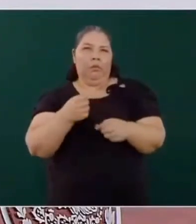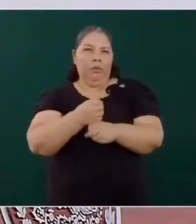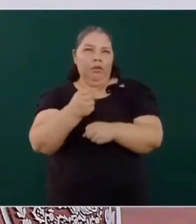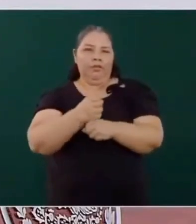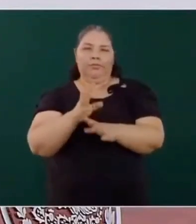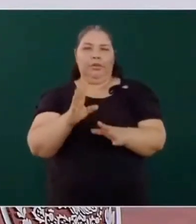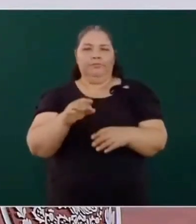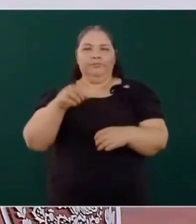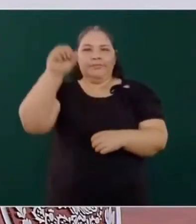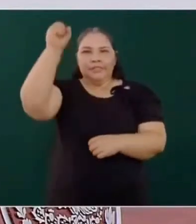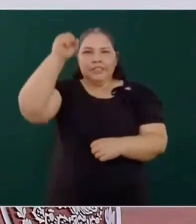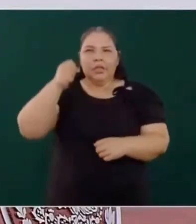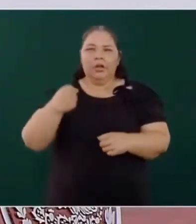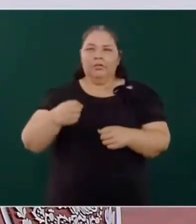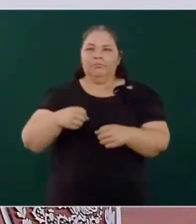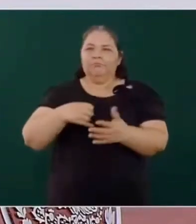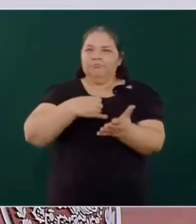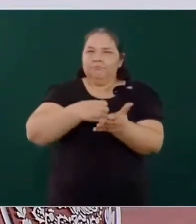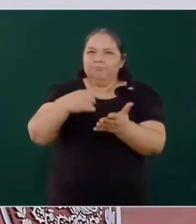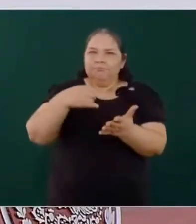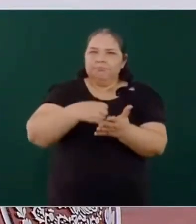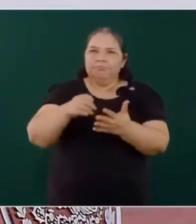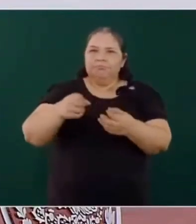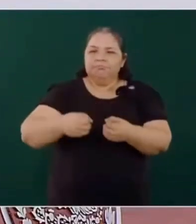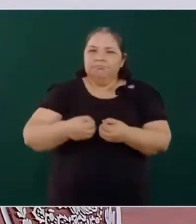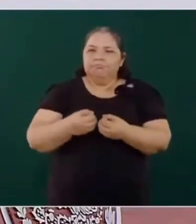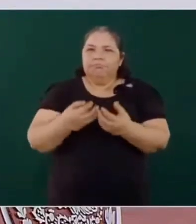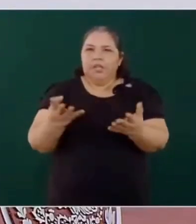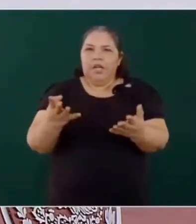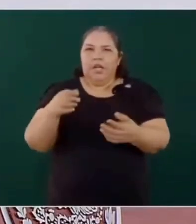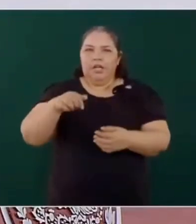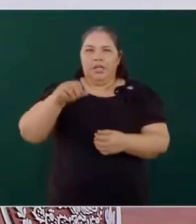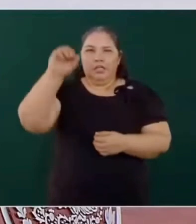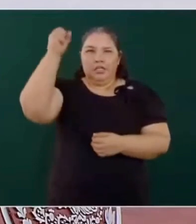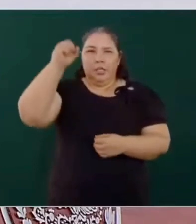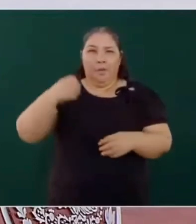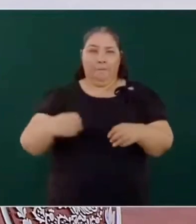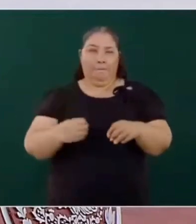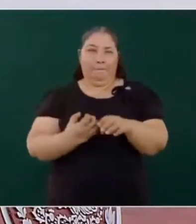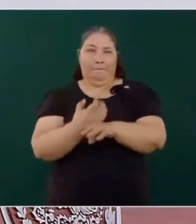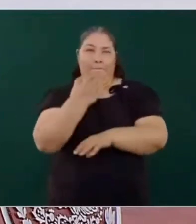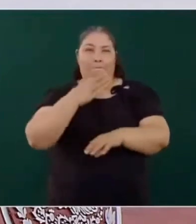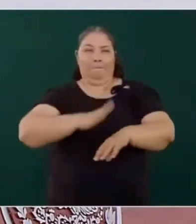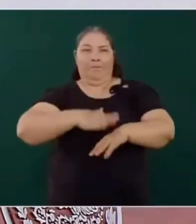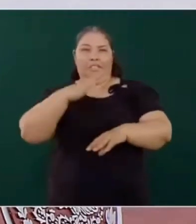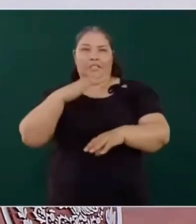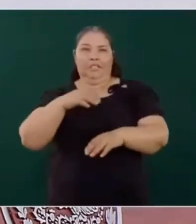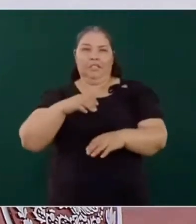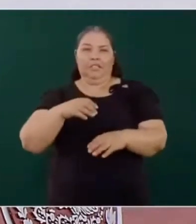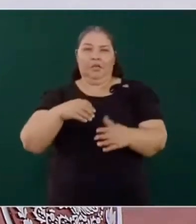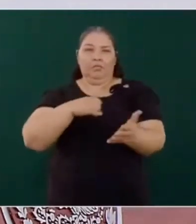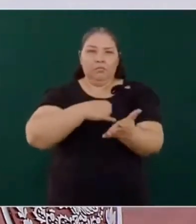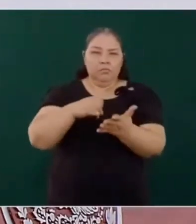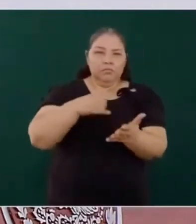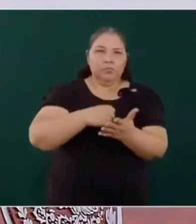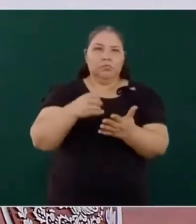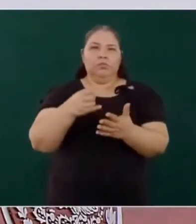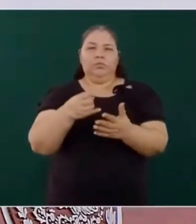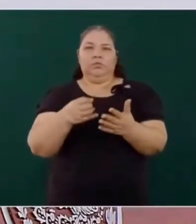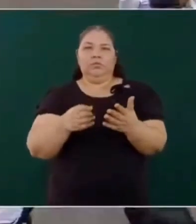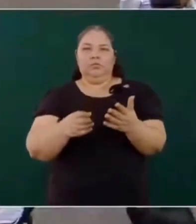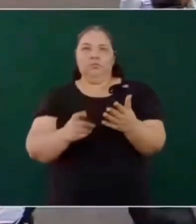producir, es el estado que más produce alimentos en el país,